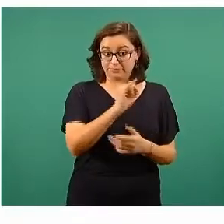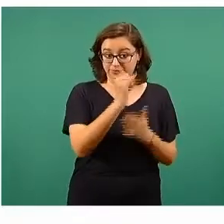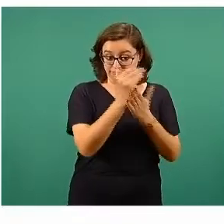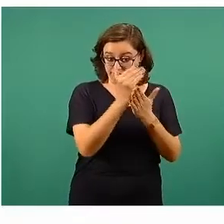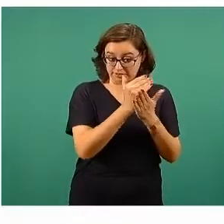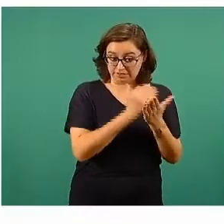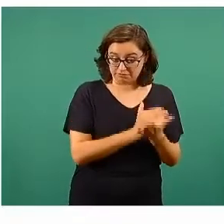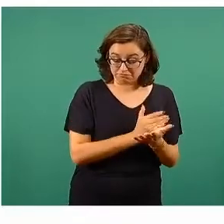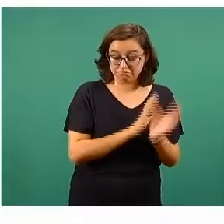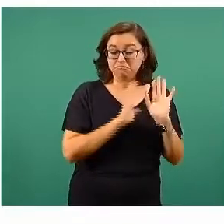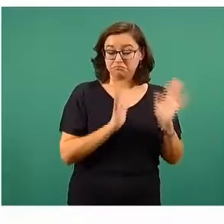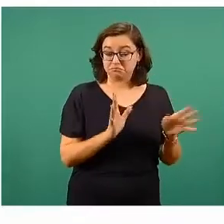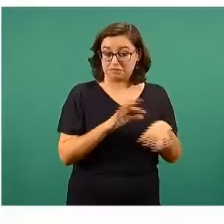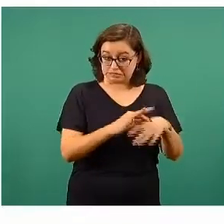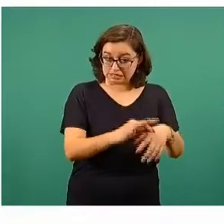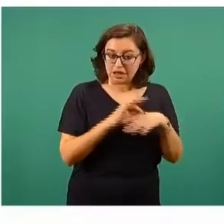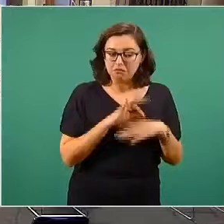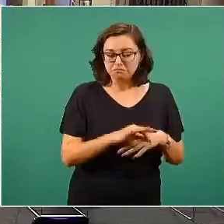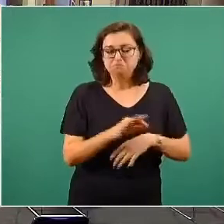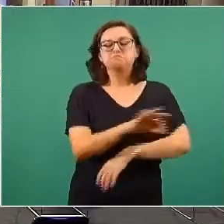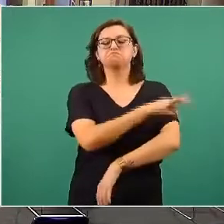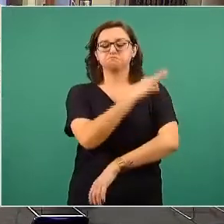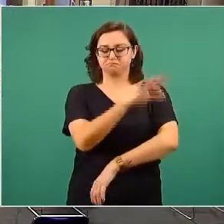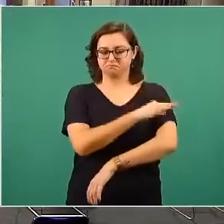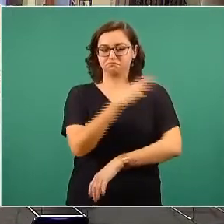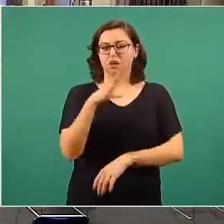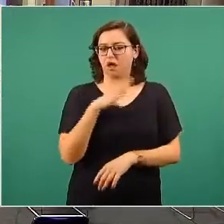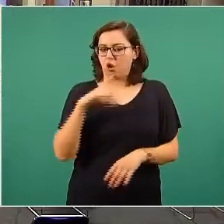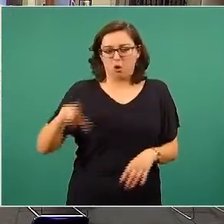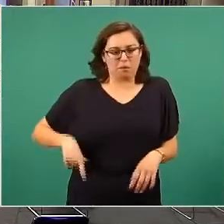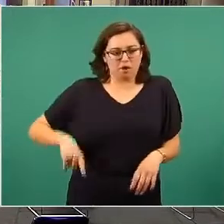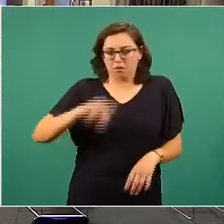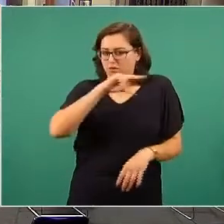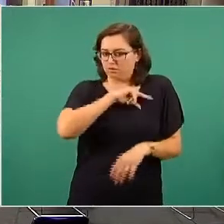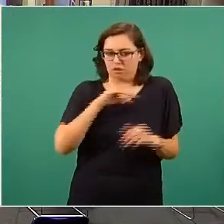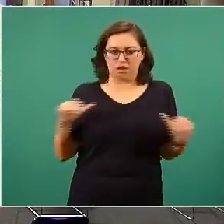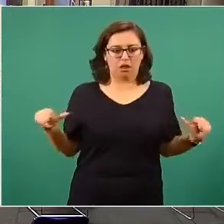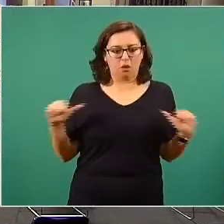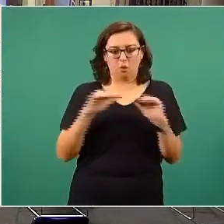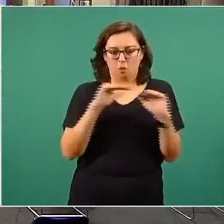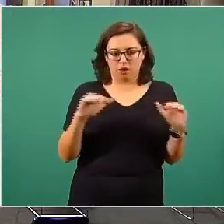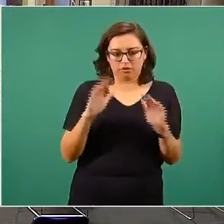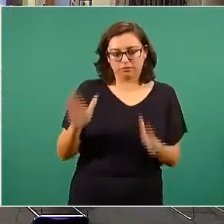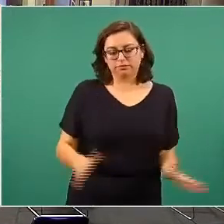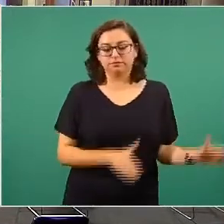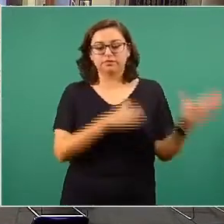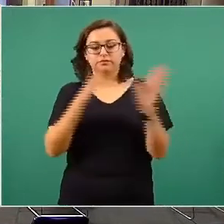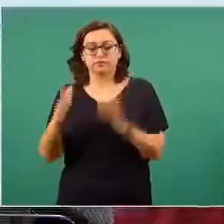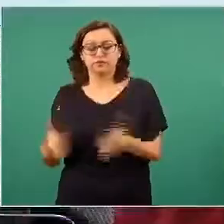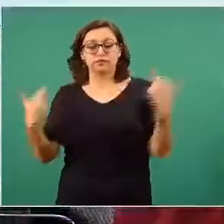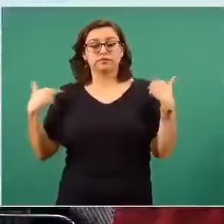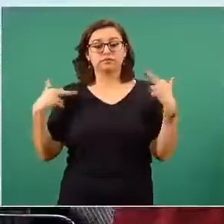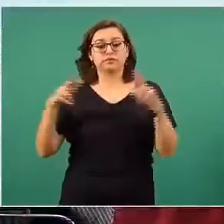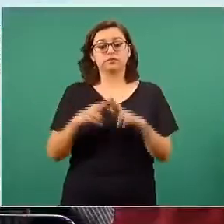por el plan de vacunación. Tenemos al personal educativo, que en este momento avanza rápidamente,